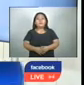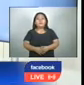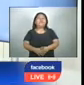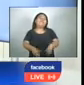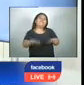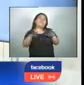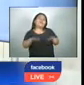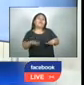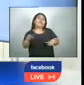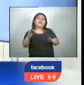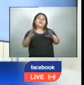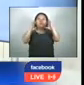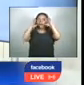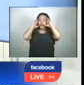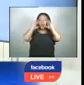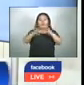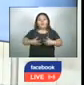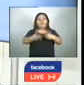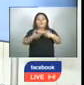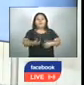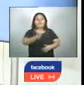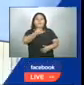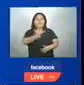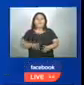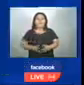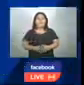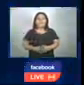Gracias por acompañarme en Acontecer en Plastarial.